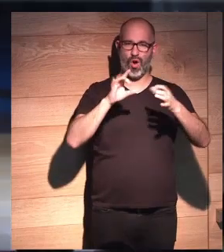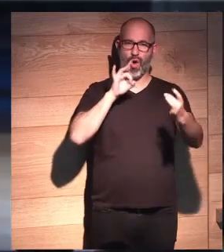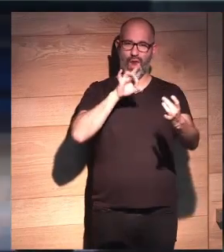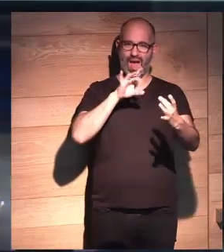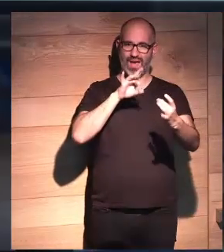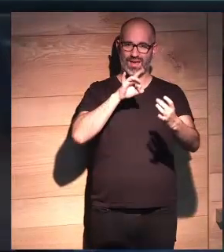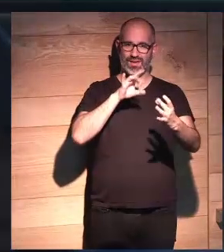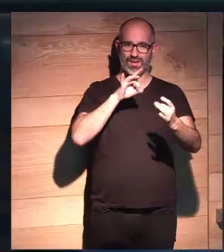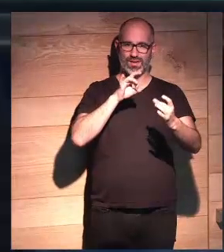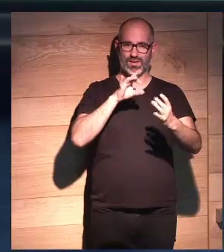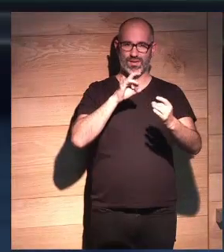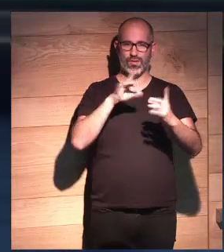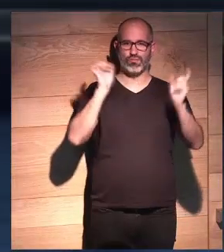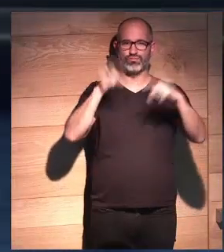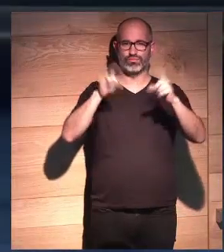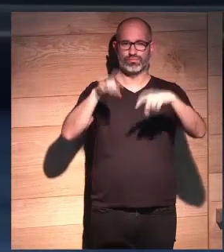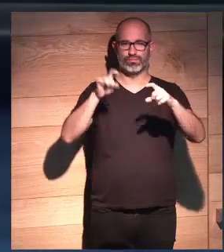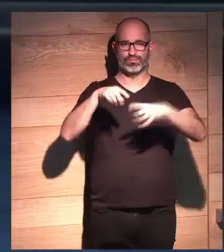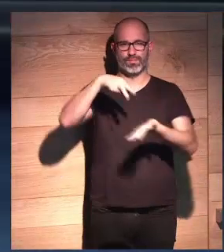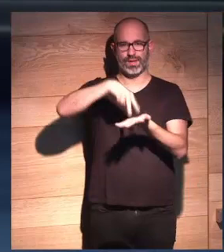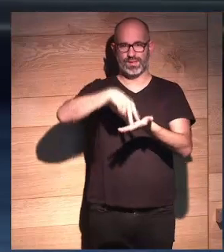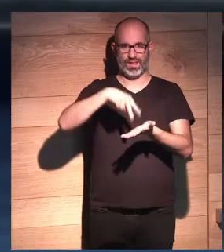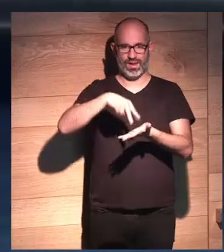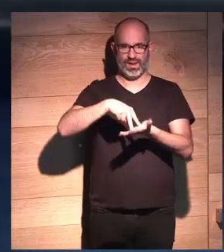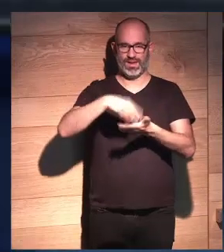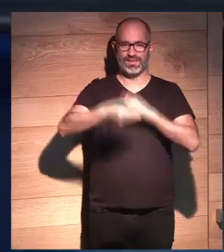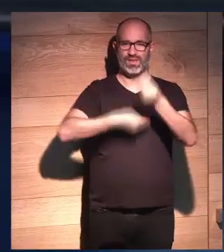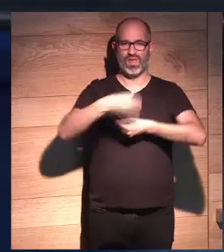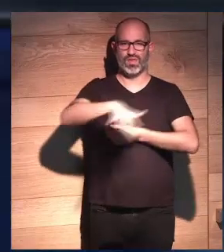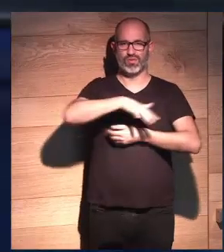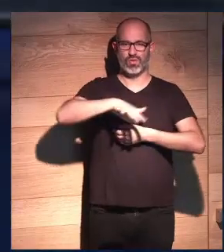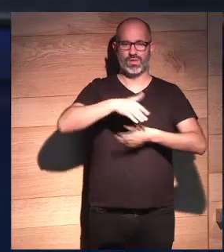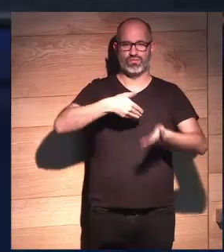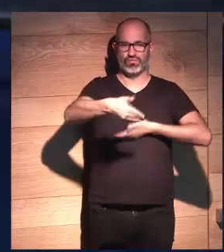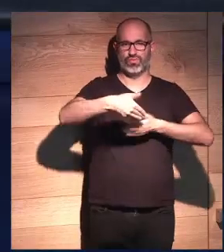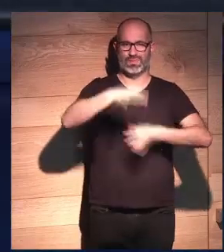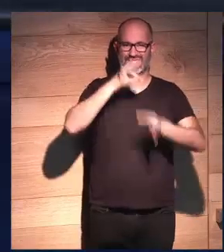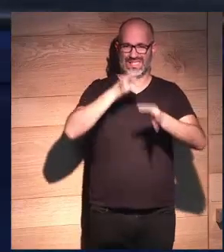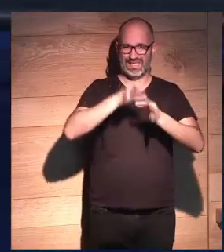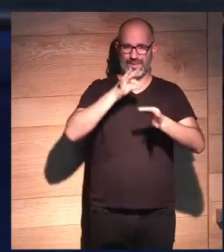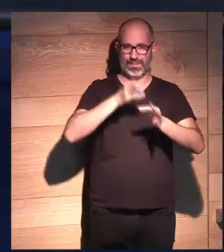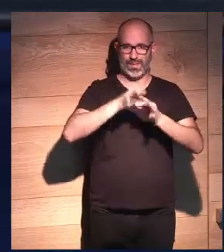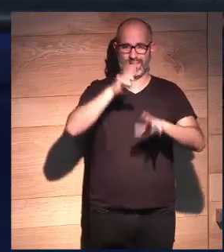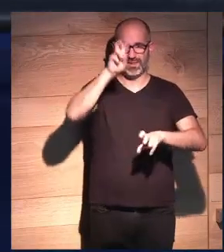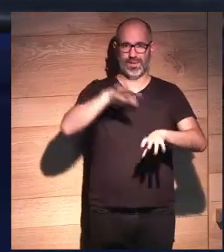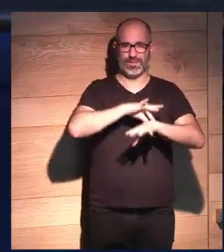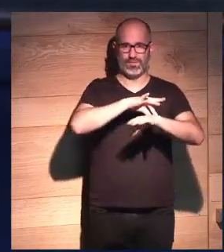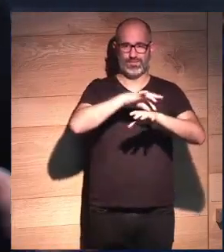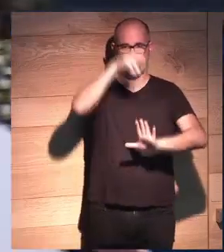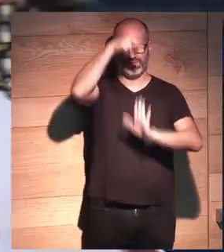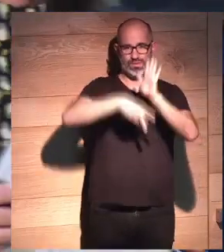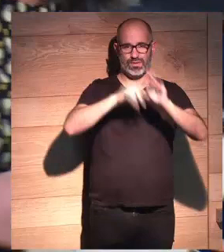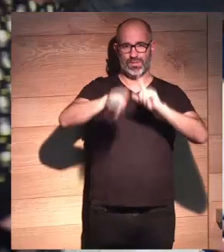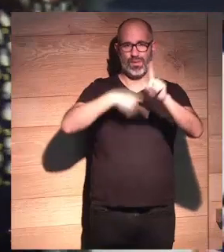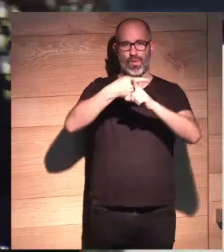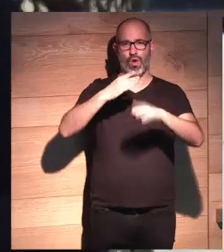online con varios encuentros presenciales que se desarrollarán en septiembre, basándonos en el guión, en octubre